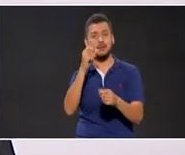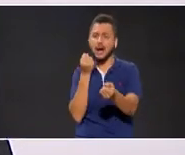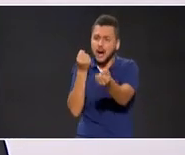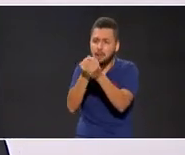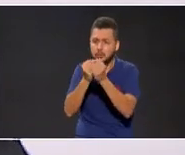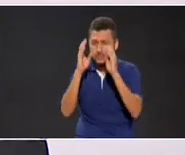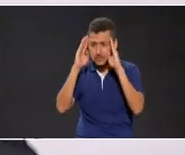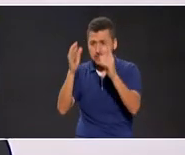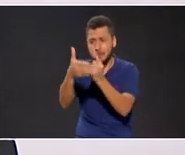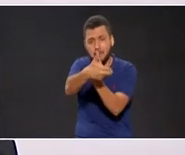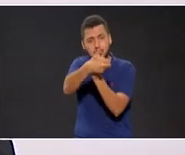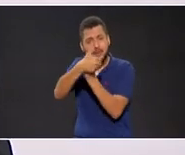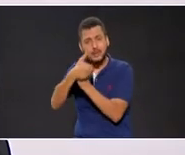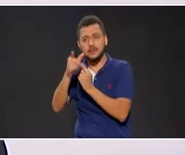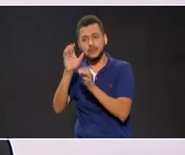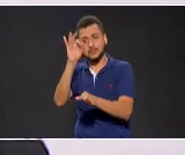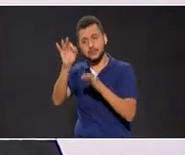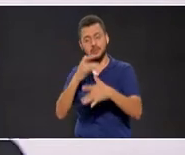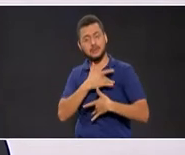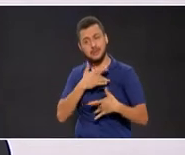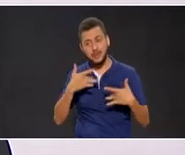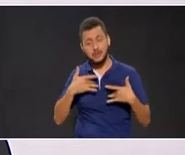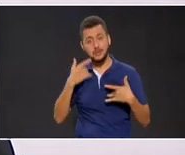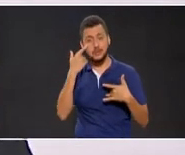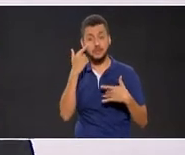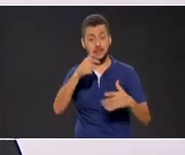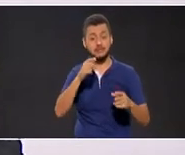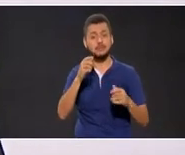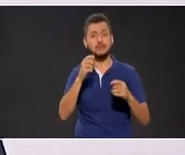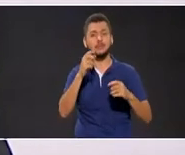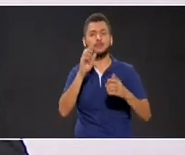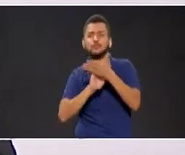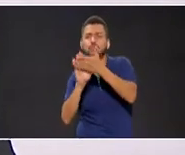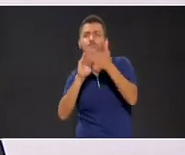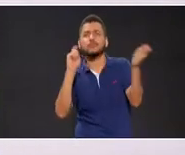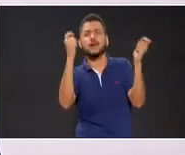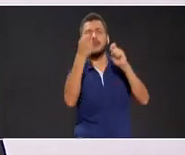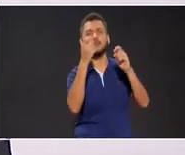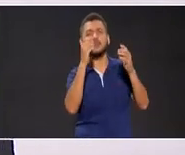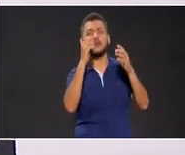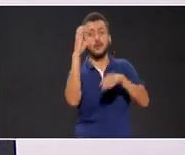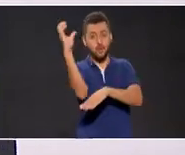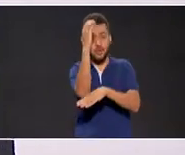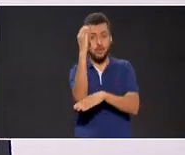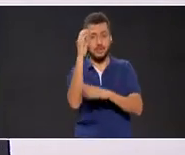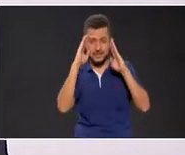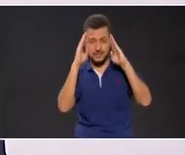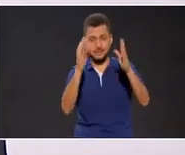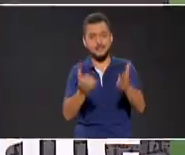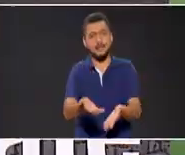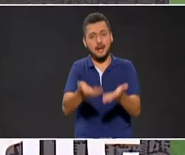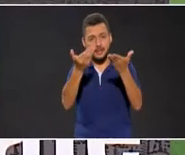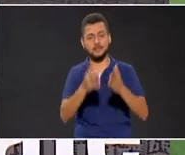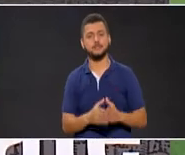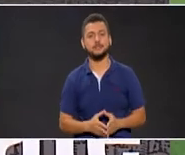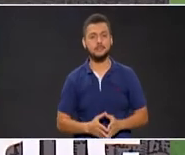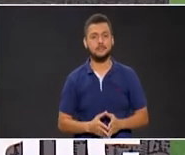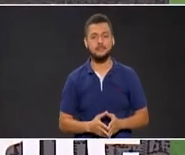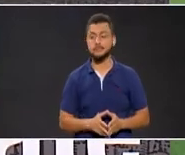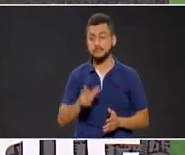un país distinto construyamos un país en paz una democracia viva que respete la diferencia de la valore como un gran potencial minuto final para